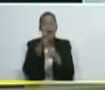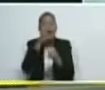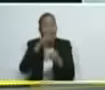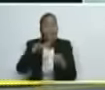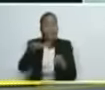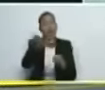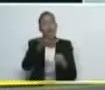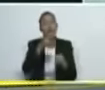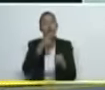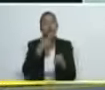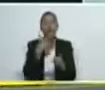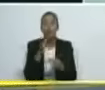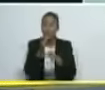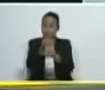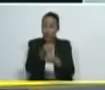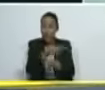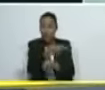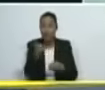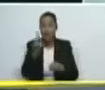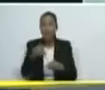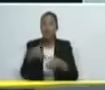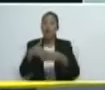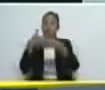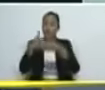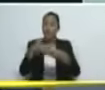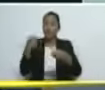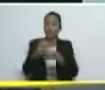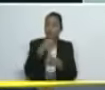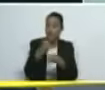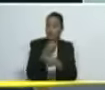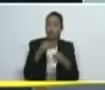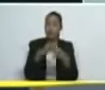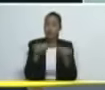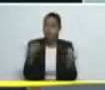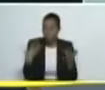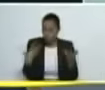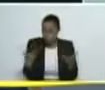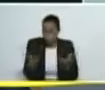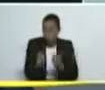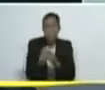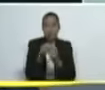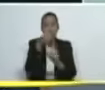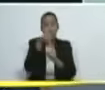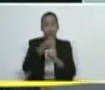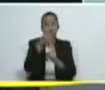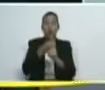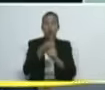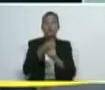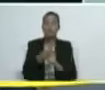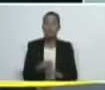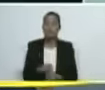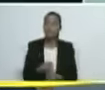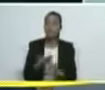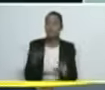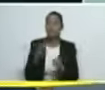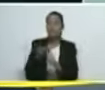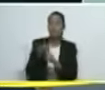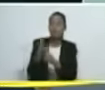ustedes, compañeros, compañeras de camino y de batalla, en los momentos más difíciles,